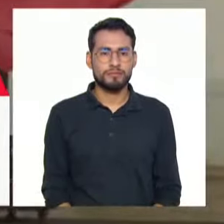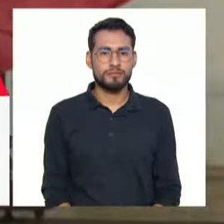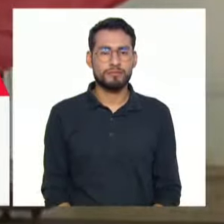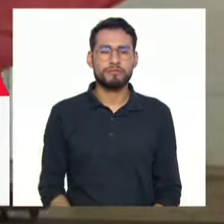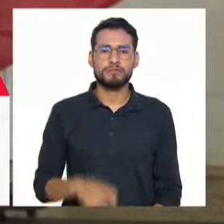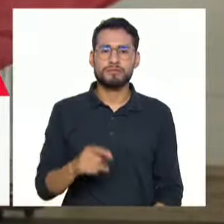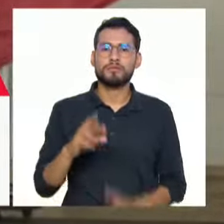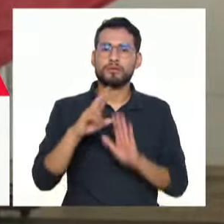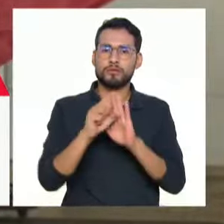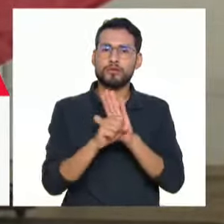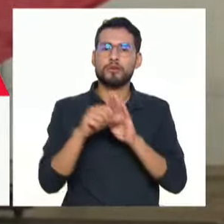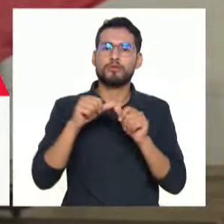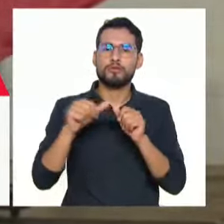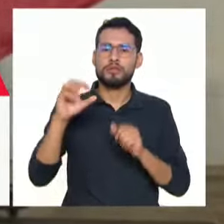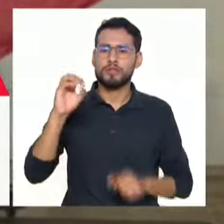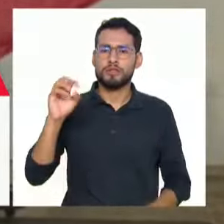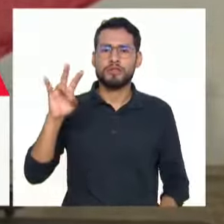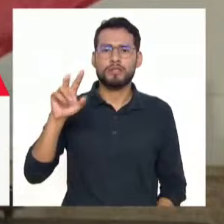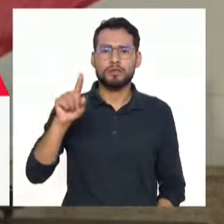Resolución Suprema número